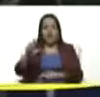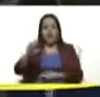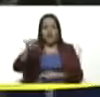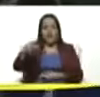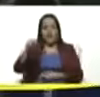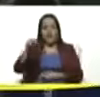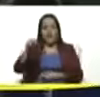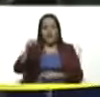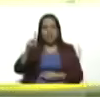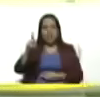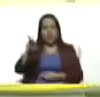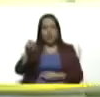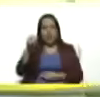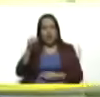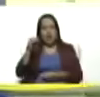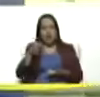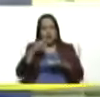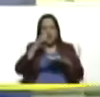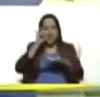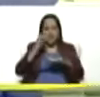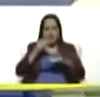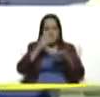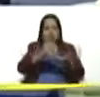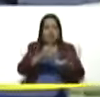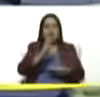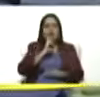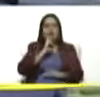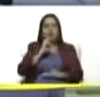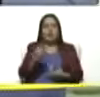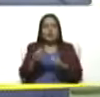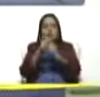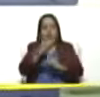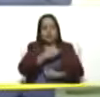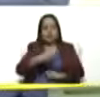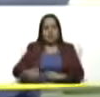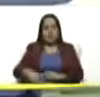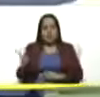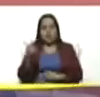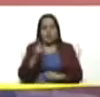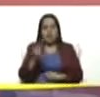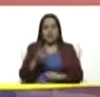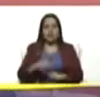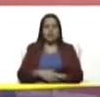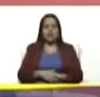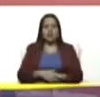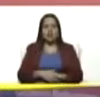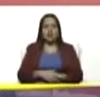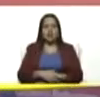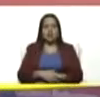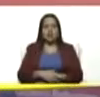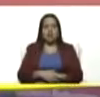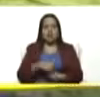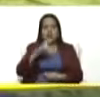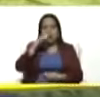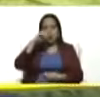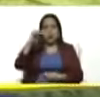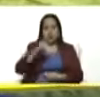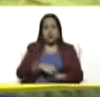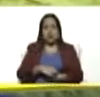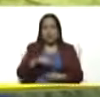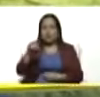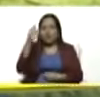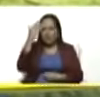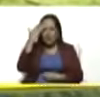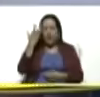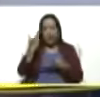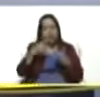Recibe la taza de oro de manos del ciudadano presidente constitucional de la República Bolivariana de Venezuela, Nicolás Maduro Moros. Ustedes saben qué edad tiene